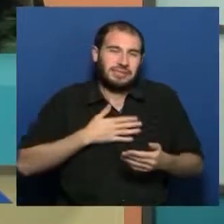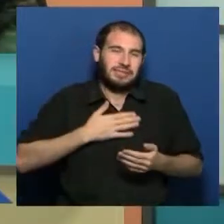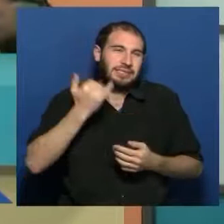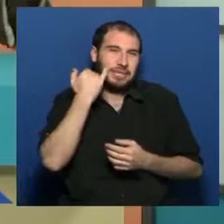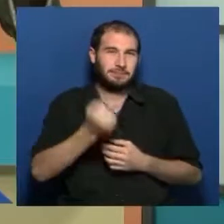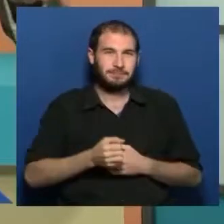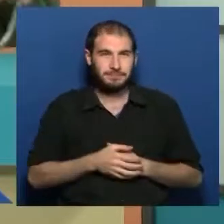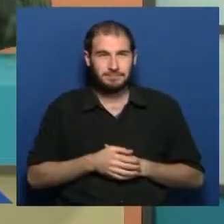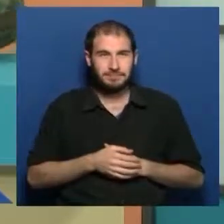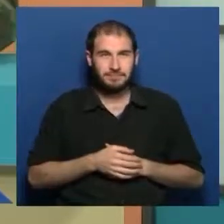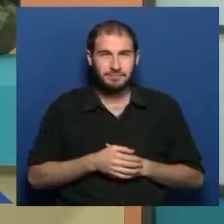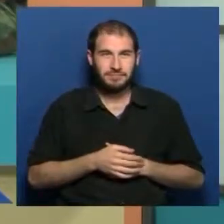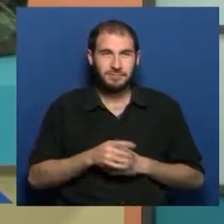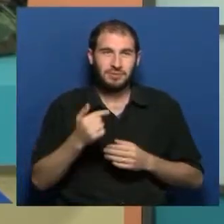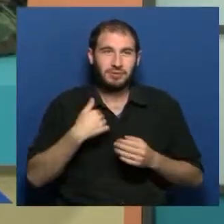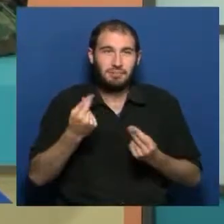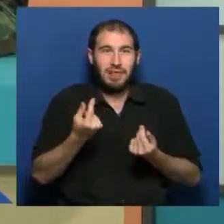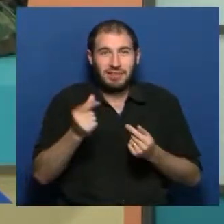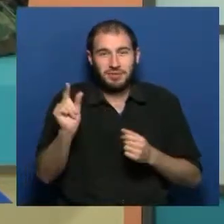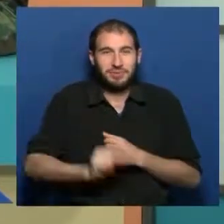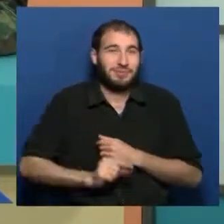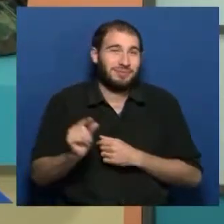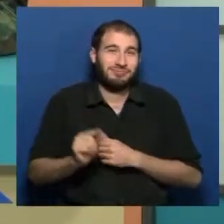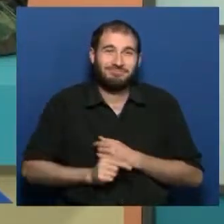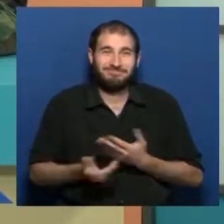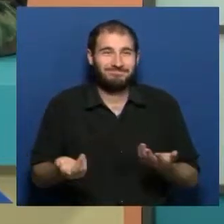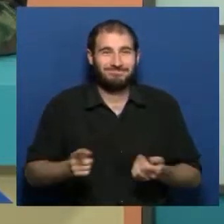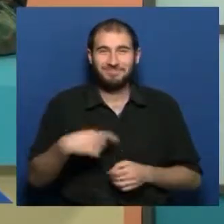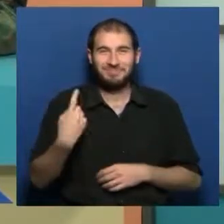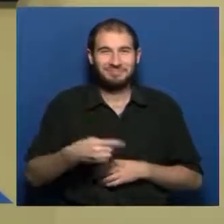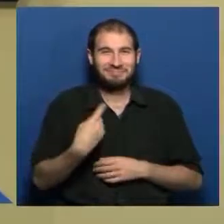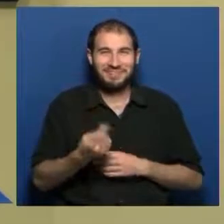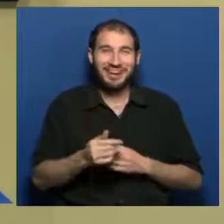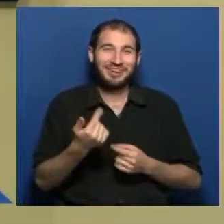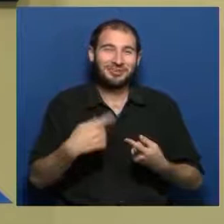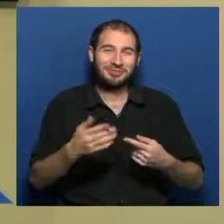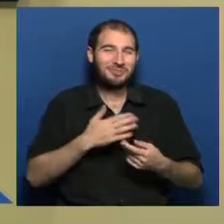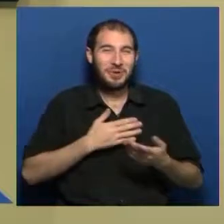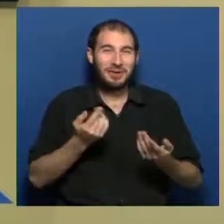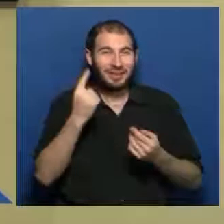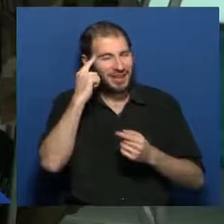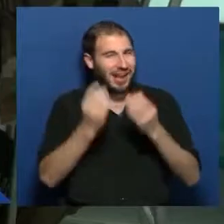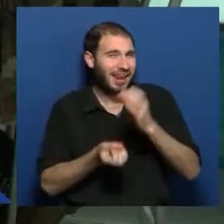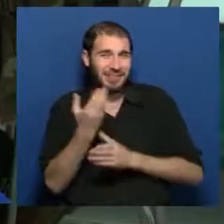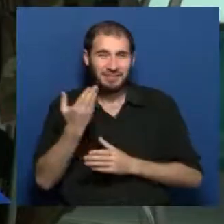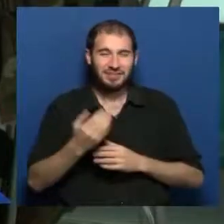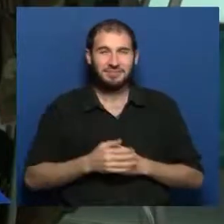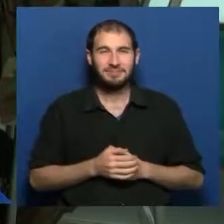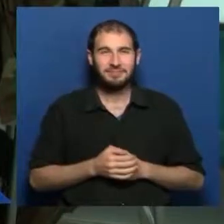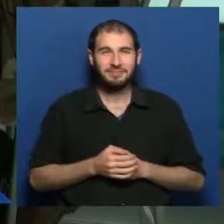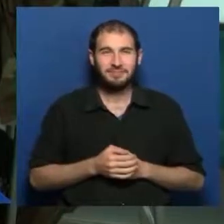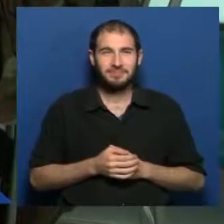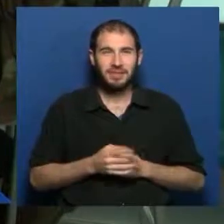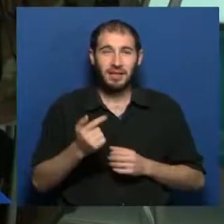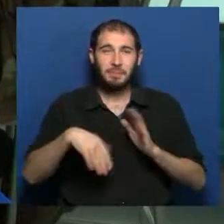no, nunca tenemos mucha guita ni nada, así que siempre estamos ahí con lo poco, pero usando la creatividad es lo, que,